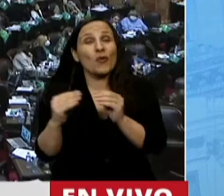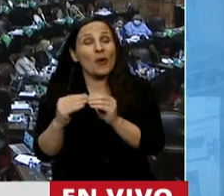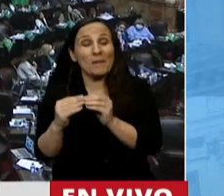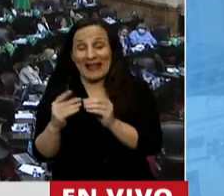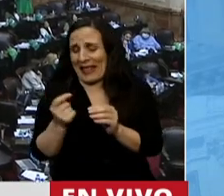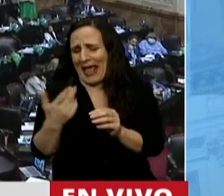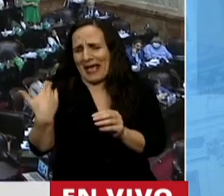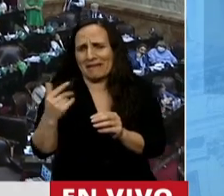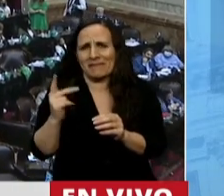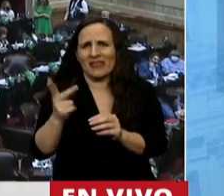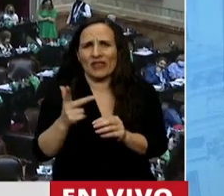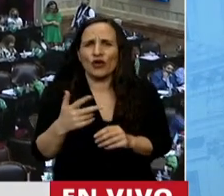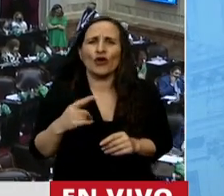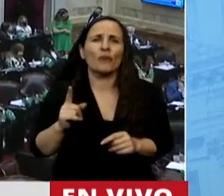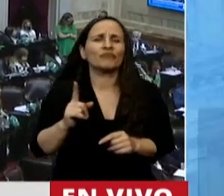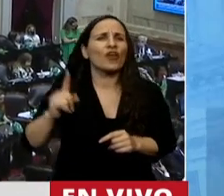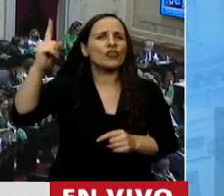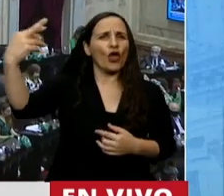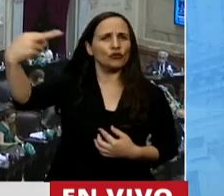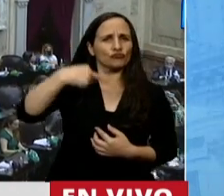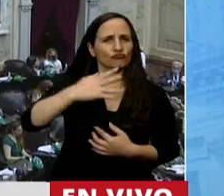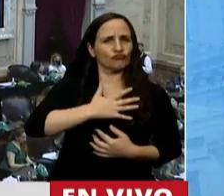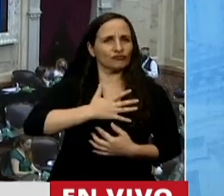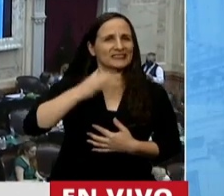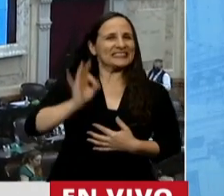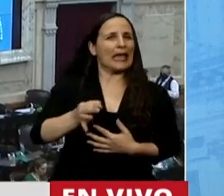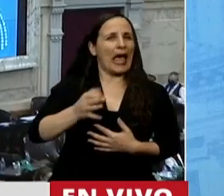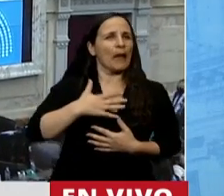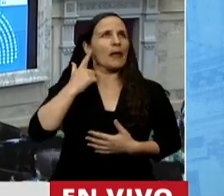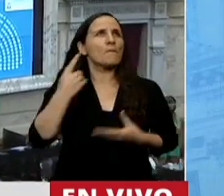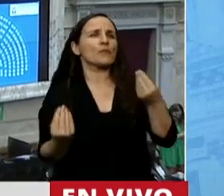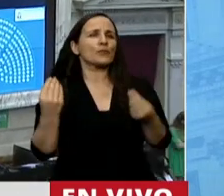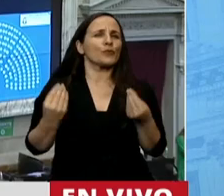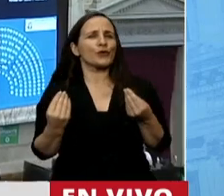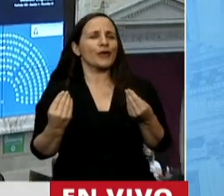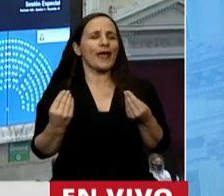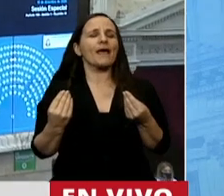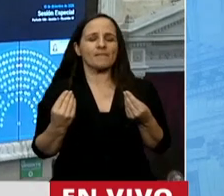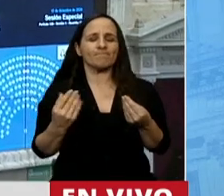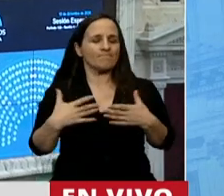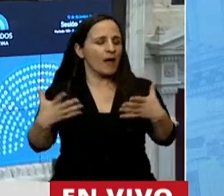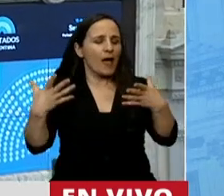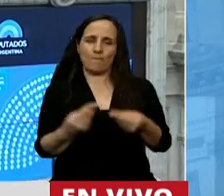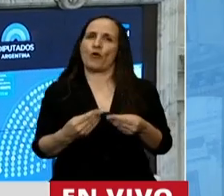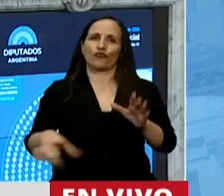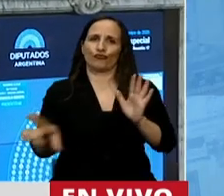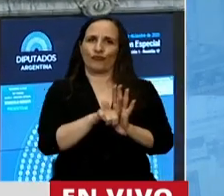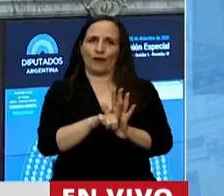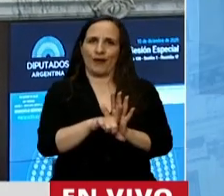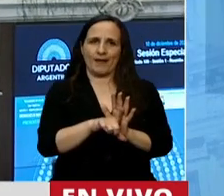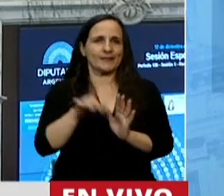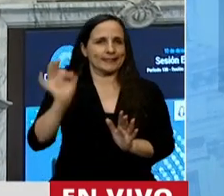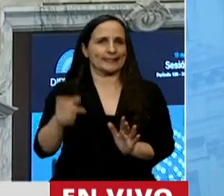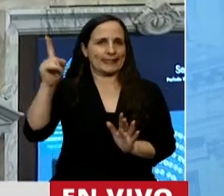como dijo mi compañera Beba hace un rato, Dios ve mi corazón y sabe de mis razones para acompañar esta ley. Y en